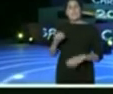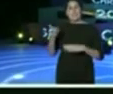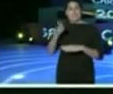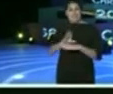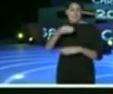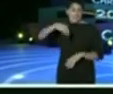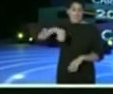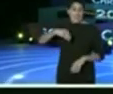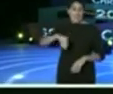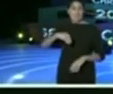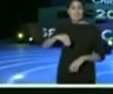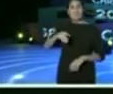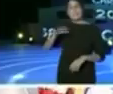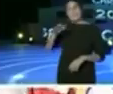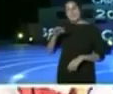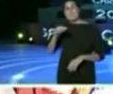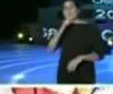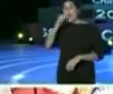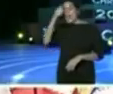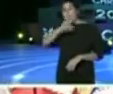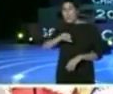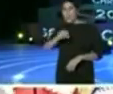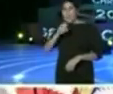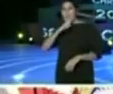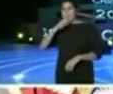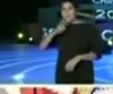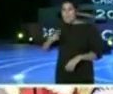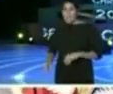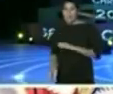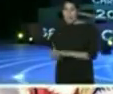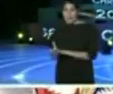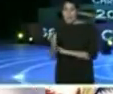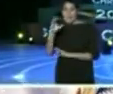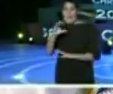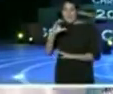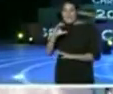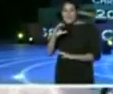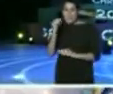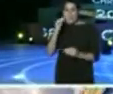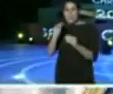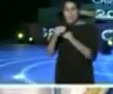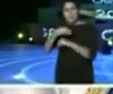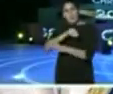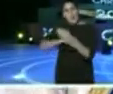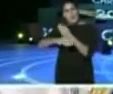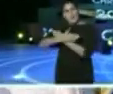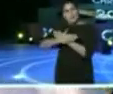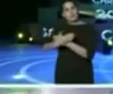y además abuelo del fundador de don Abelardo Díaz, Carlitos. Vaya cruce de besos, de abrazos y de todo